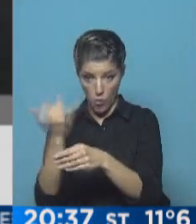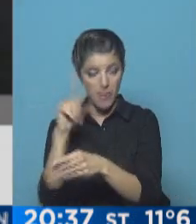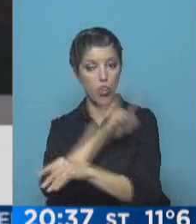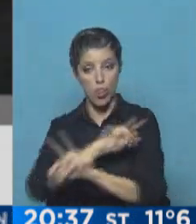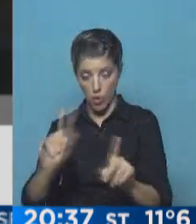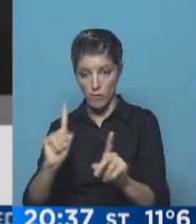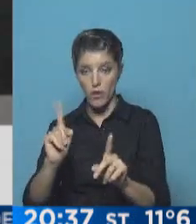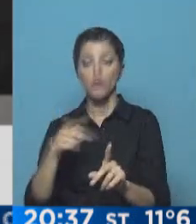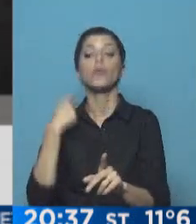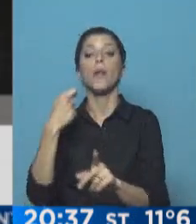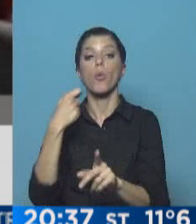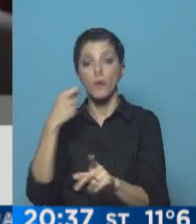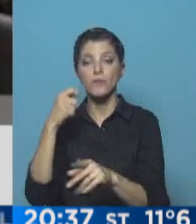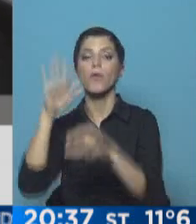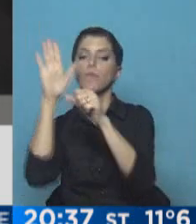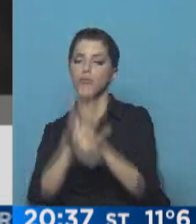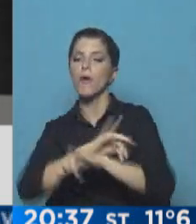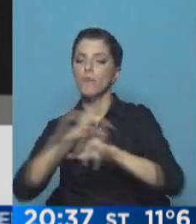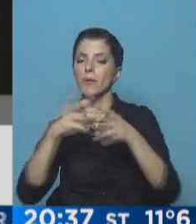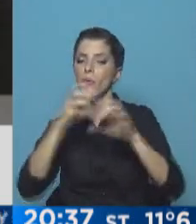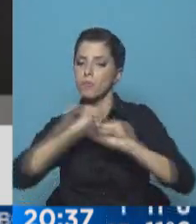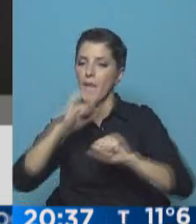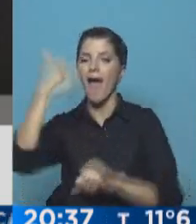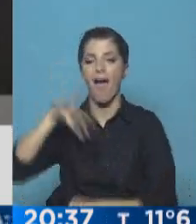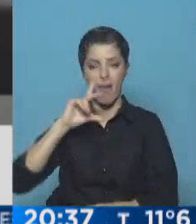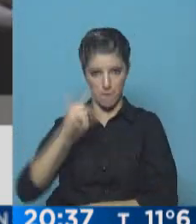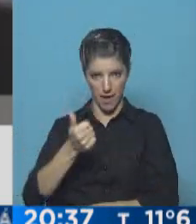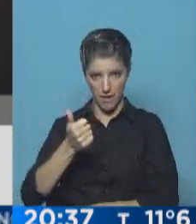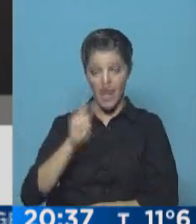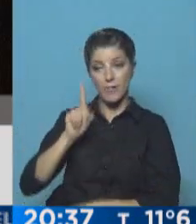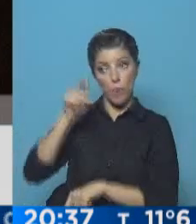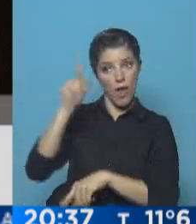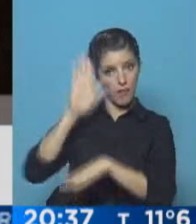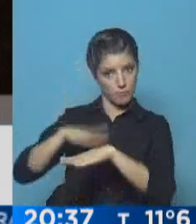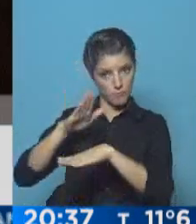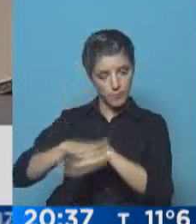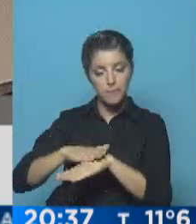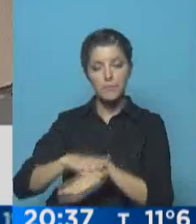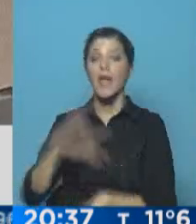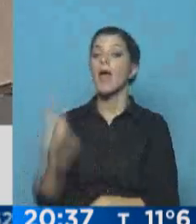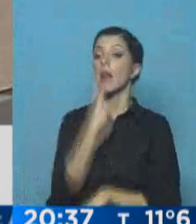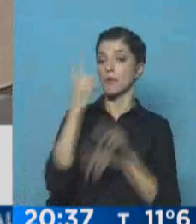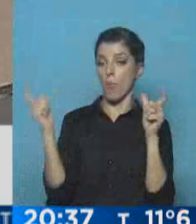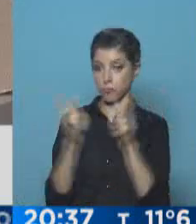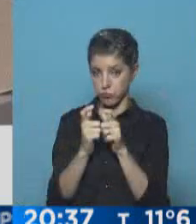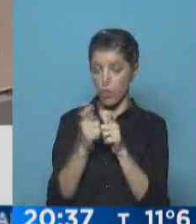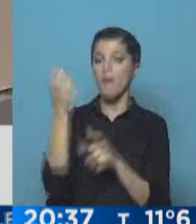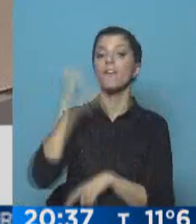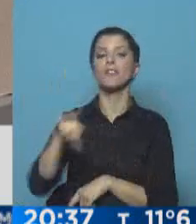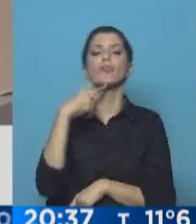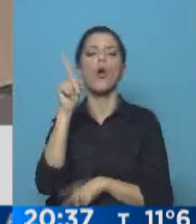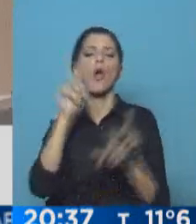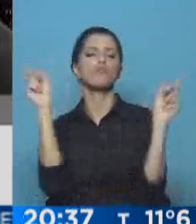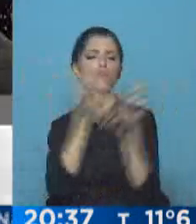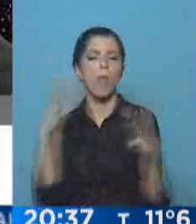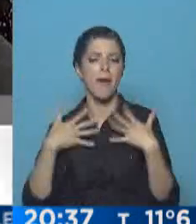segunda jornada del juicio por encubrimiento al atentado de la AMIA, donde está procesado. En la primera audiencia faltó aduciendo problemas de